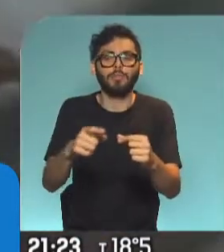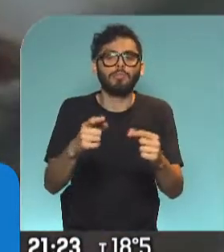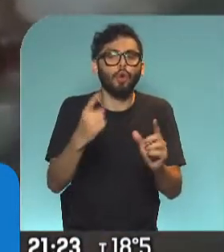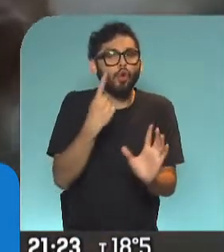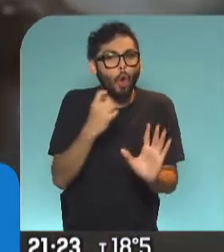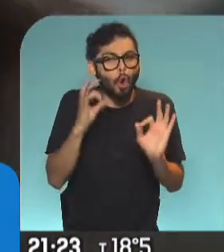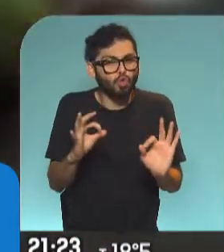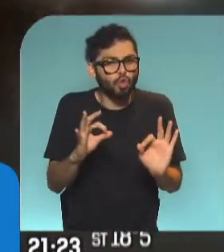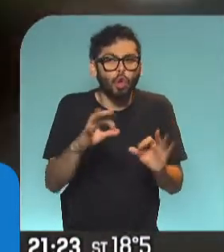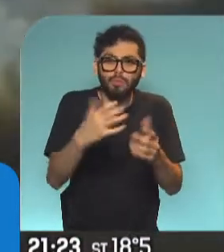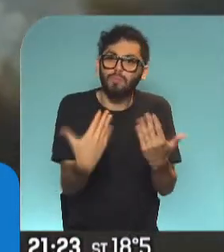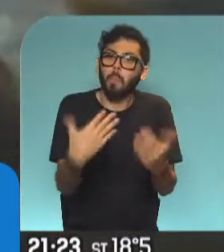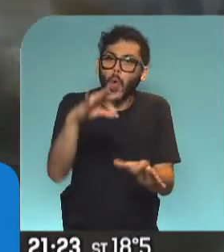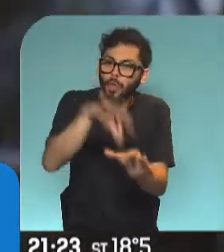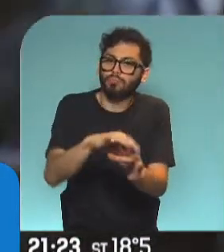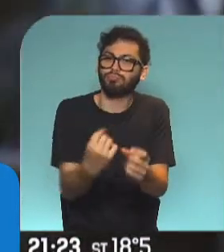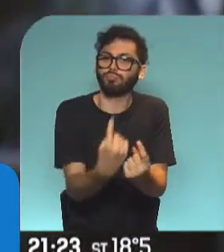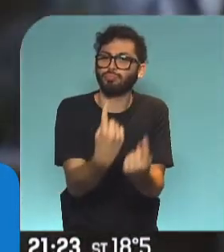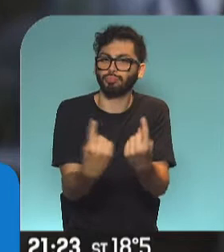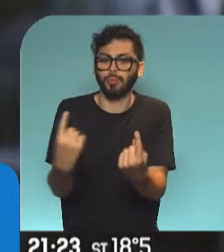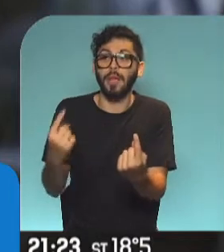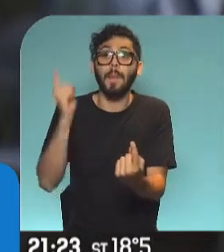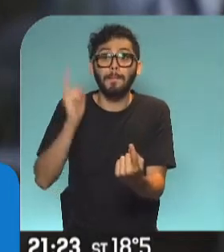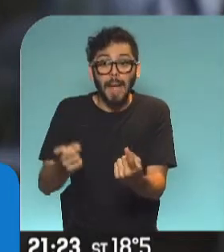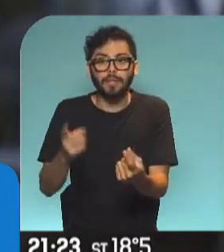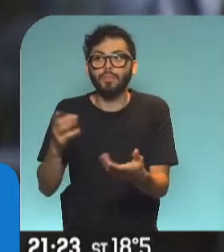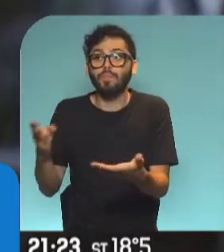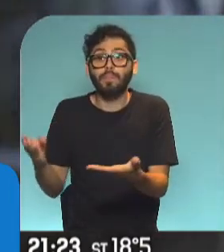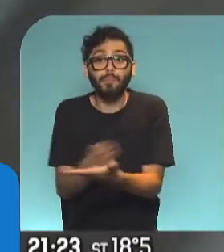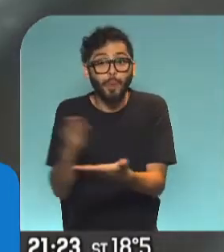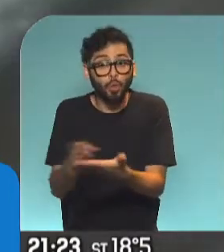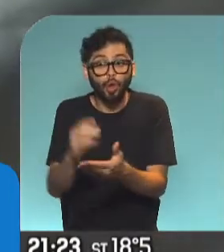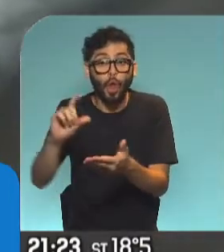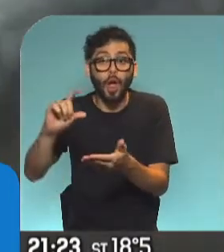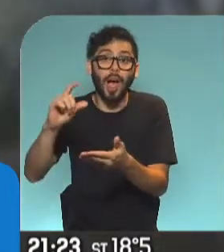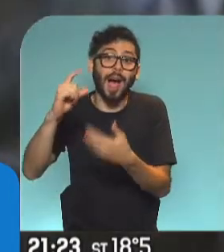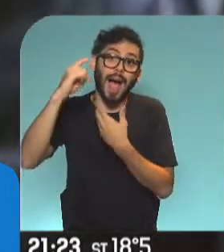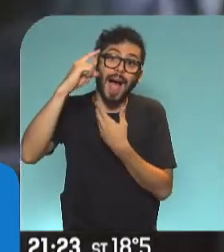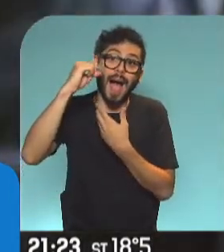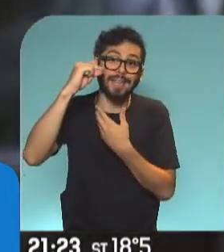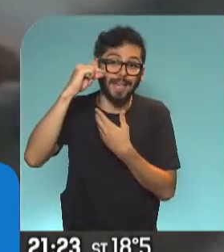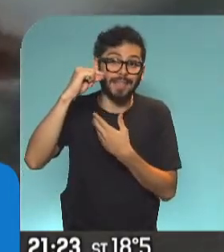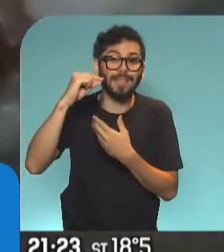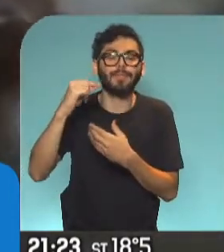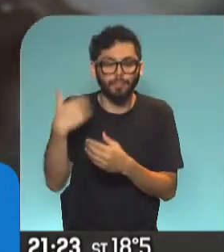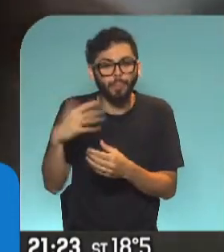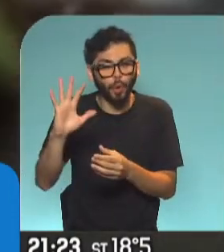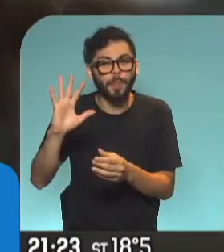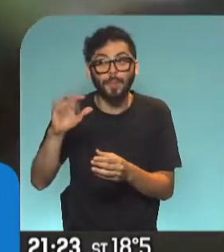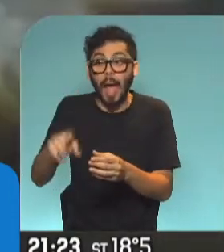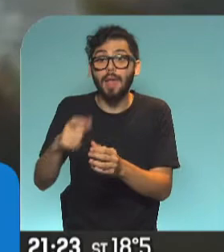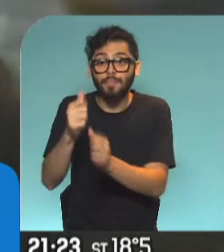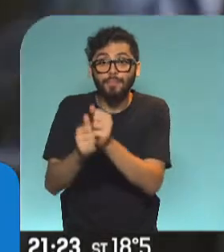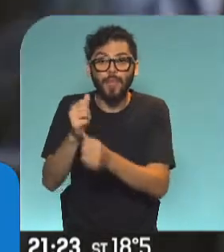por el otro lado también habilita la producción del aceite generado por dichas plantas. Esto va a permitir, digamos, una mayor producción